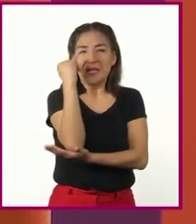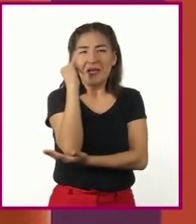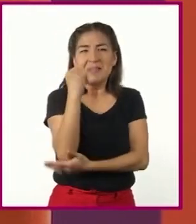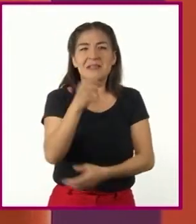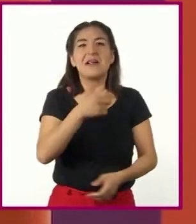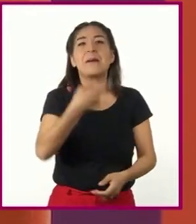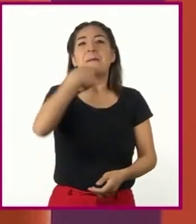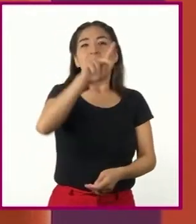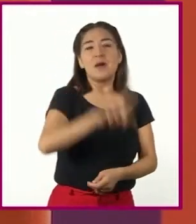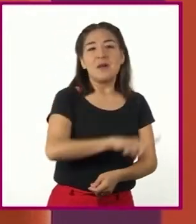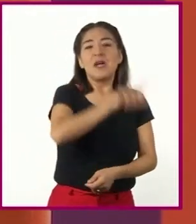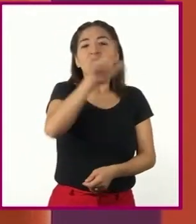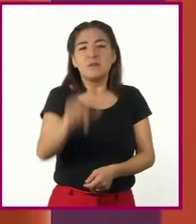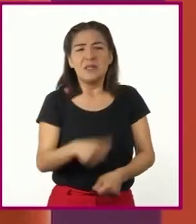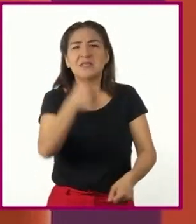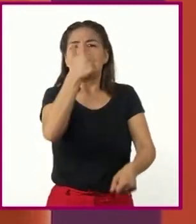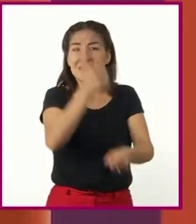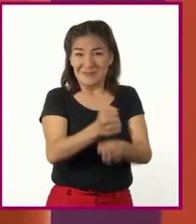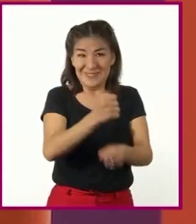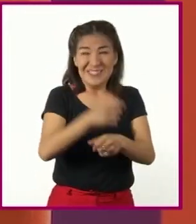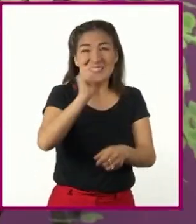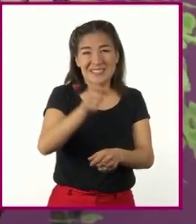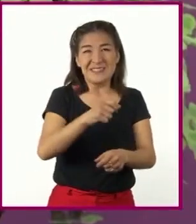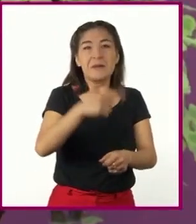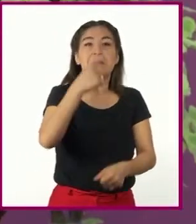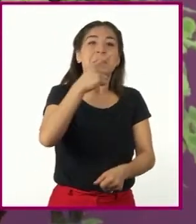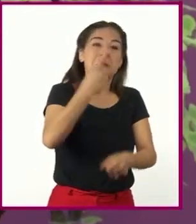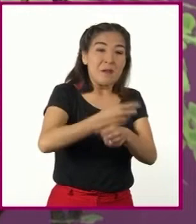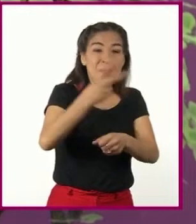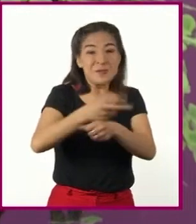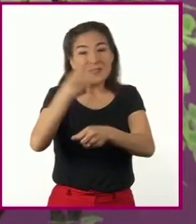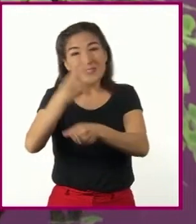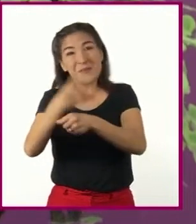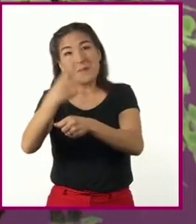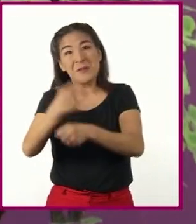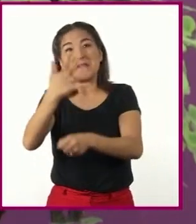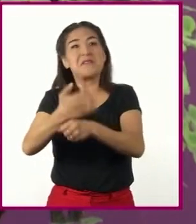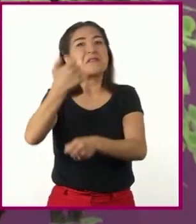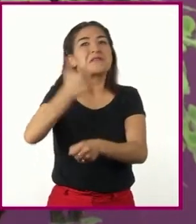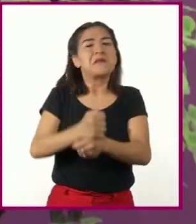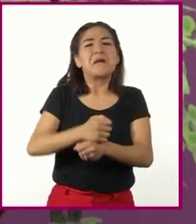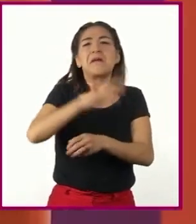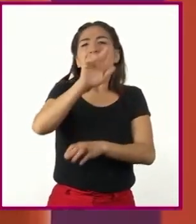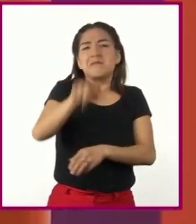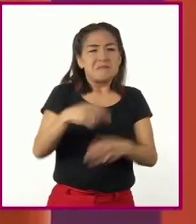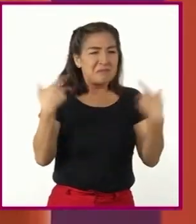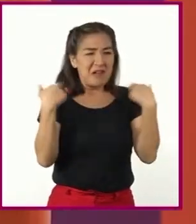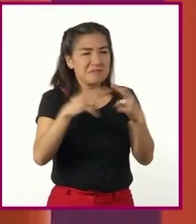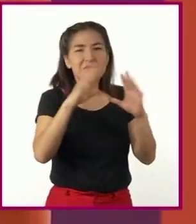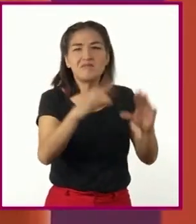se olvida un poco en la primaria y ya cuando llega a la secundaria pareciera ser que no hay